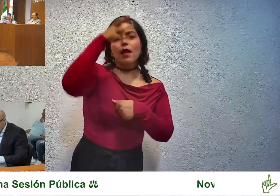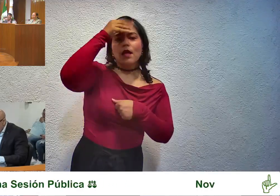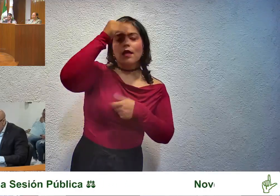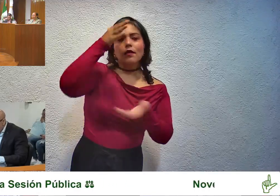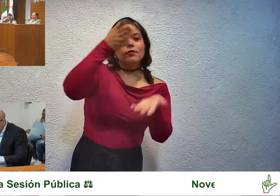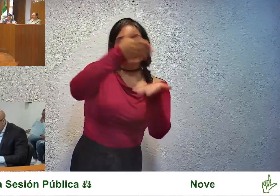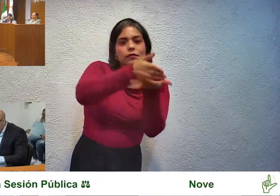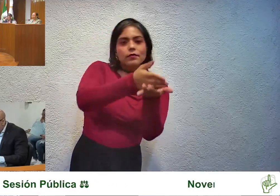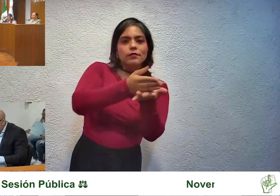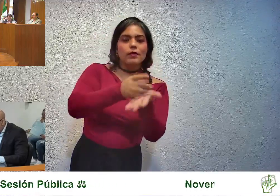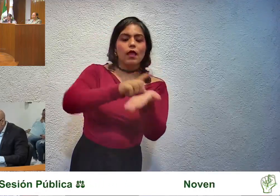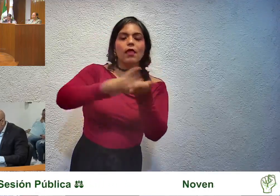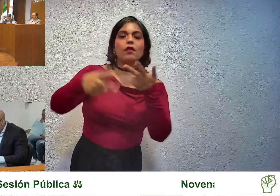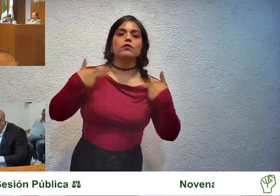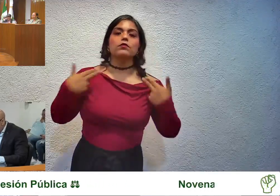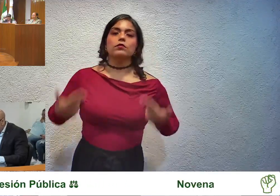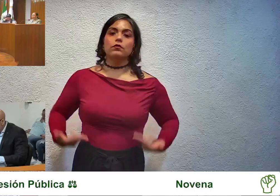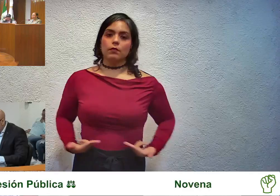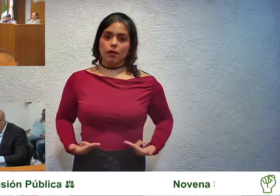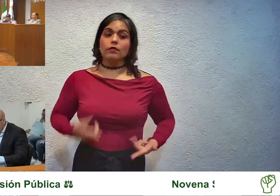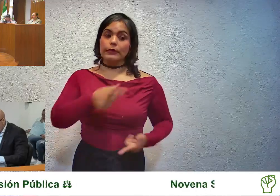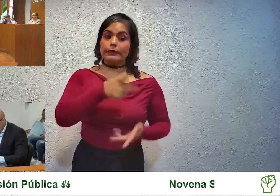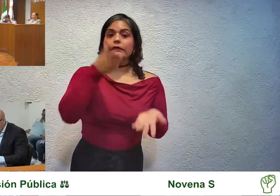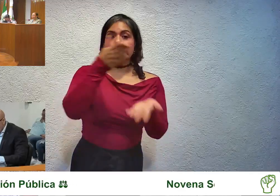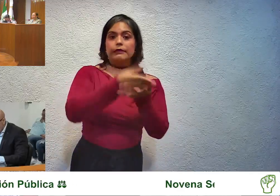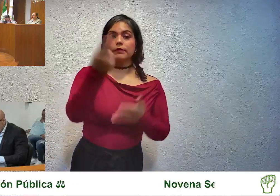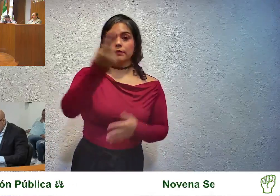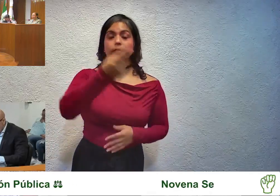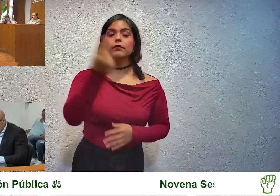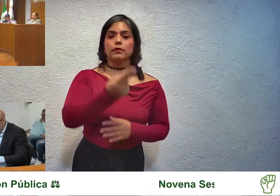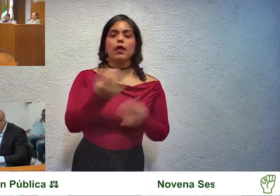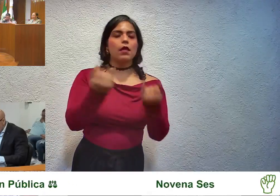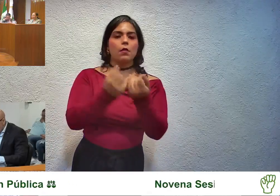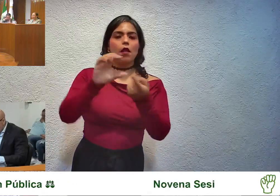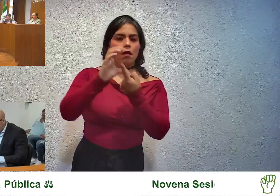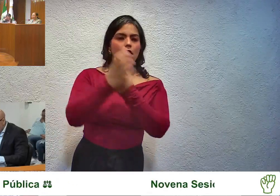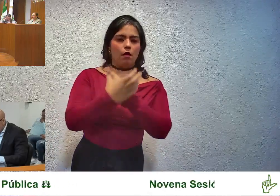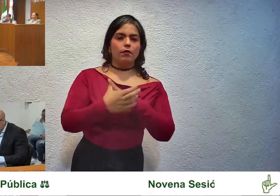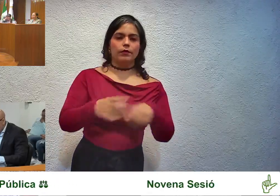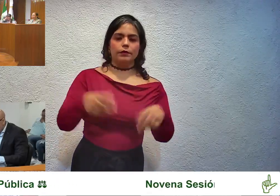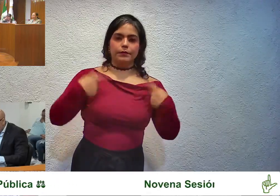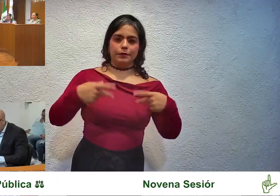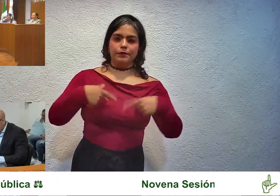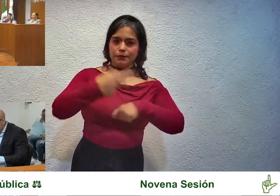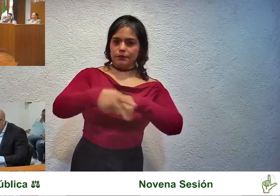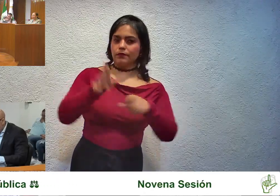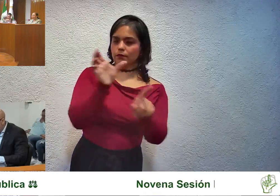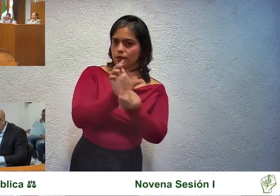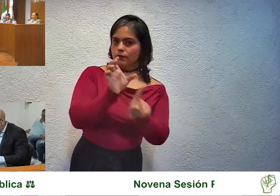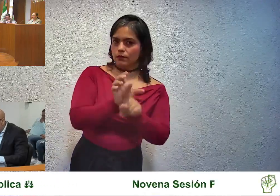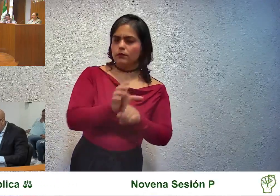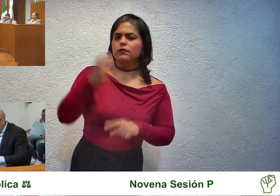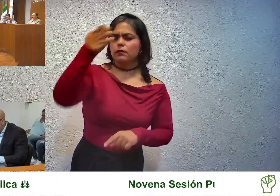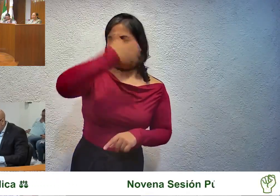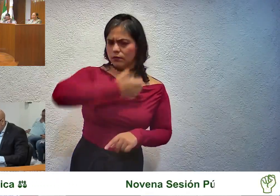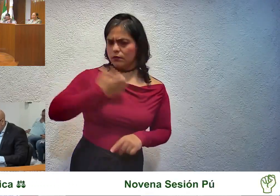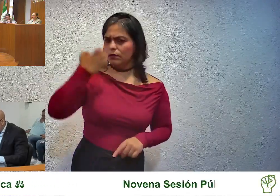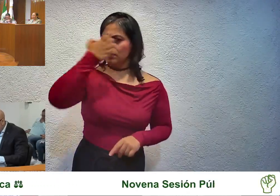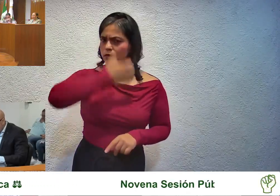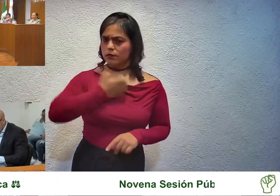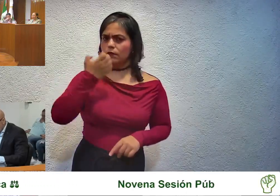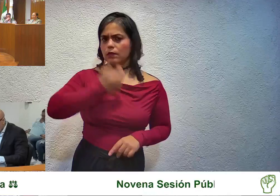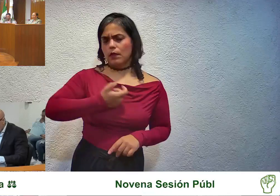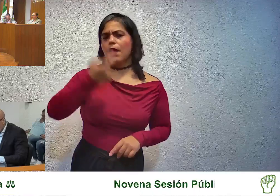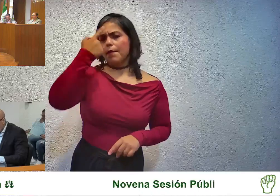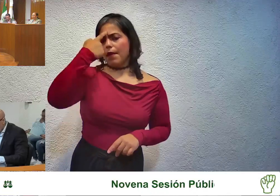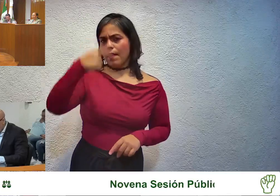Así, quedó acreditado en autos que la Comisión de Atención a Víctimas realizó los estudios y análisis pertinentes a fin de